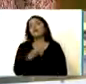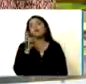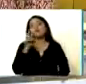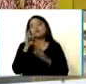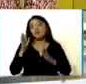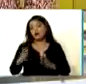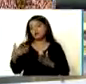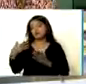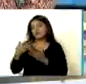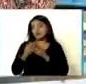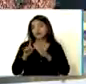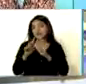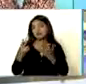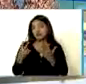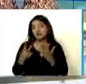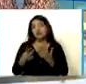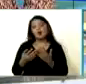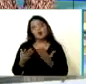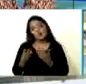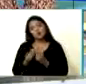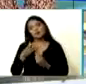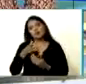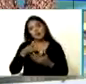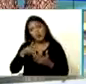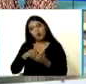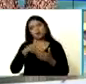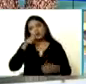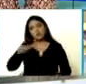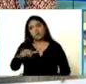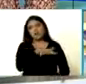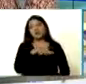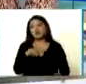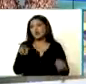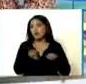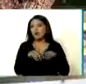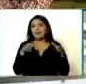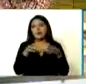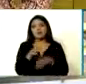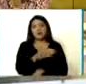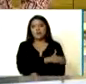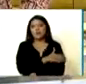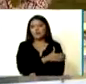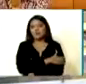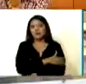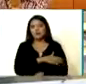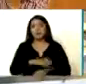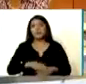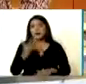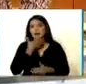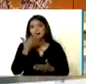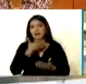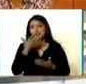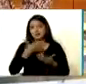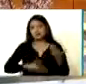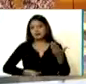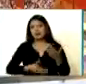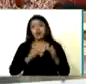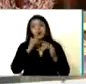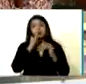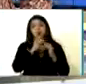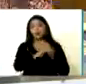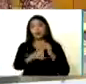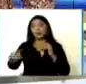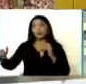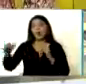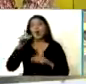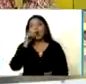últimos 17 años han estado contra la voluntad del pueblo y prácticamente han sido un partido político de oposición. A mí me da mucha risa porque al final dice: la plenaria permaneció en silencio y Pedro